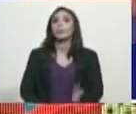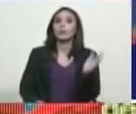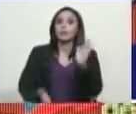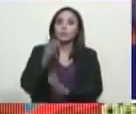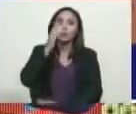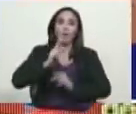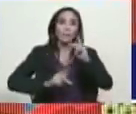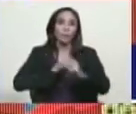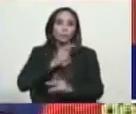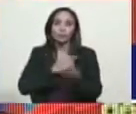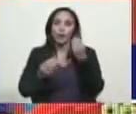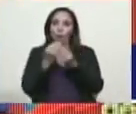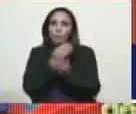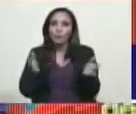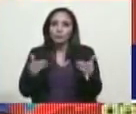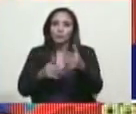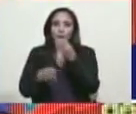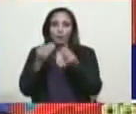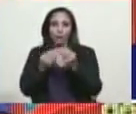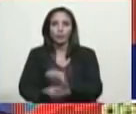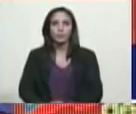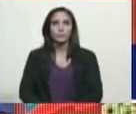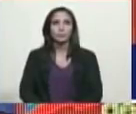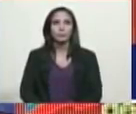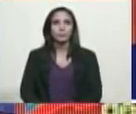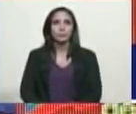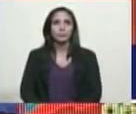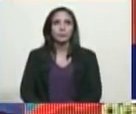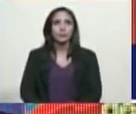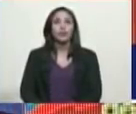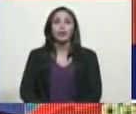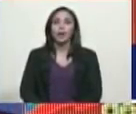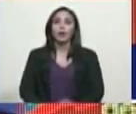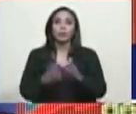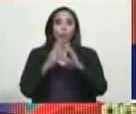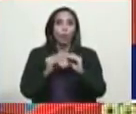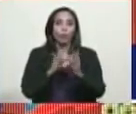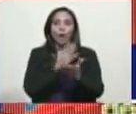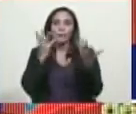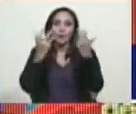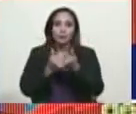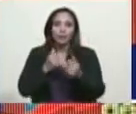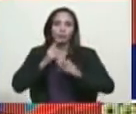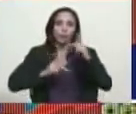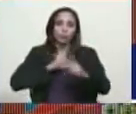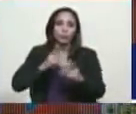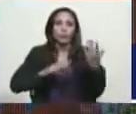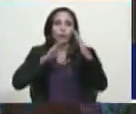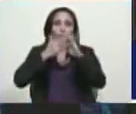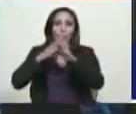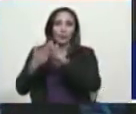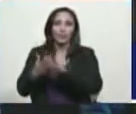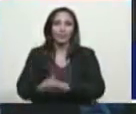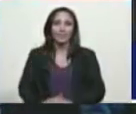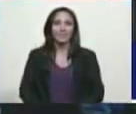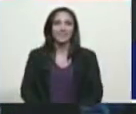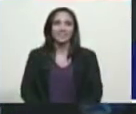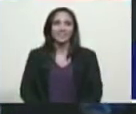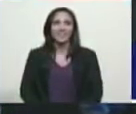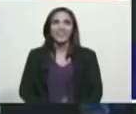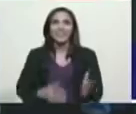producir alimentos en los CLAP. Administradores productivos de las comunas. Administradores productivos de las